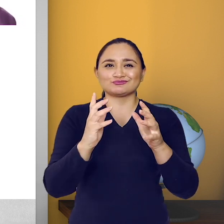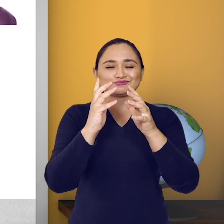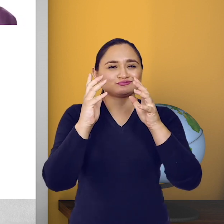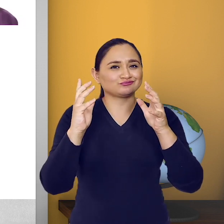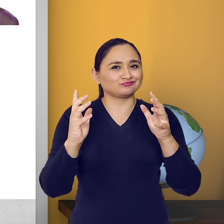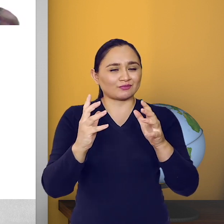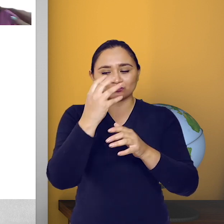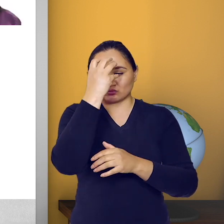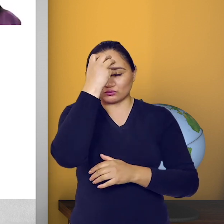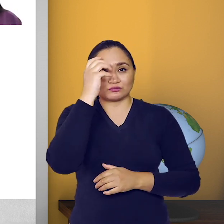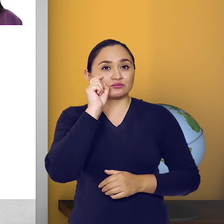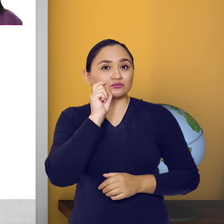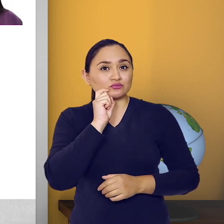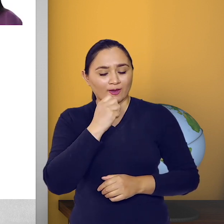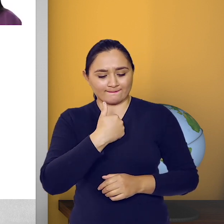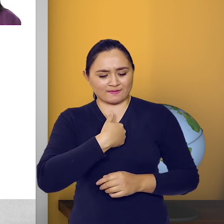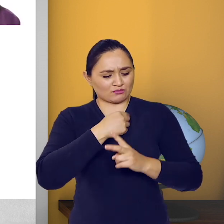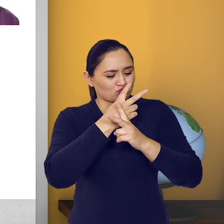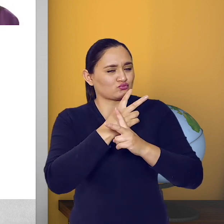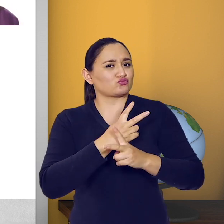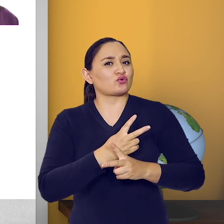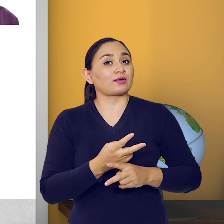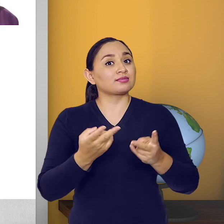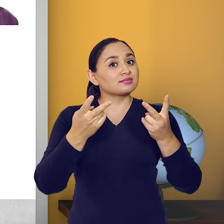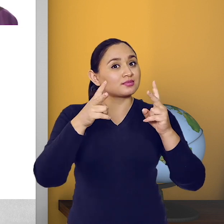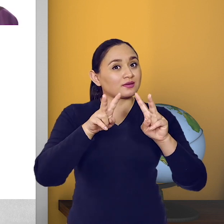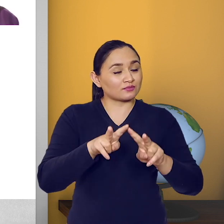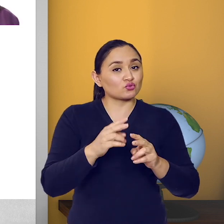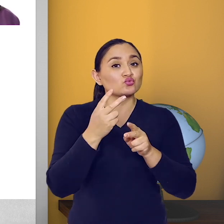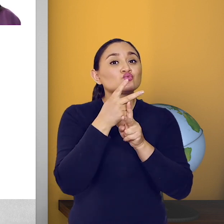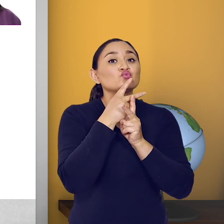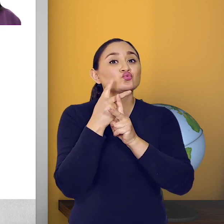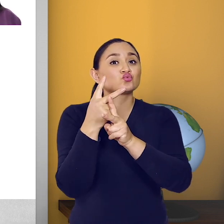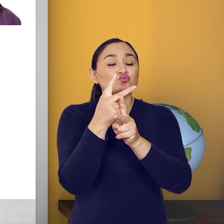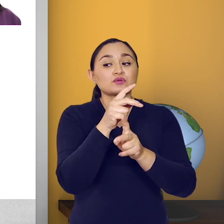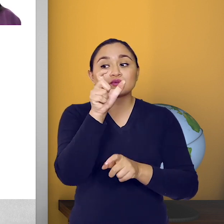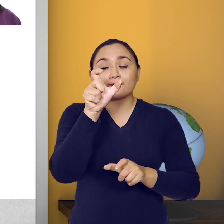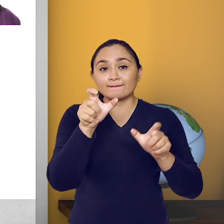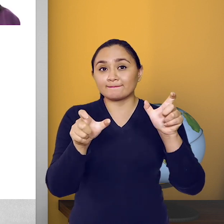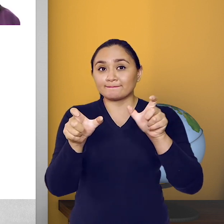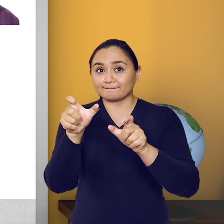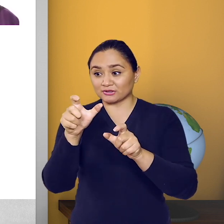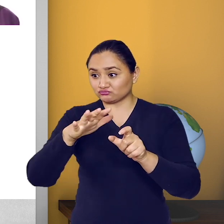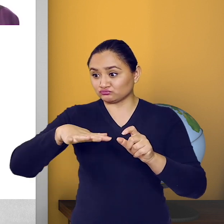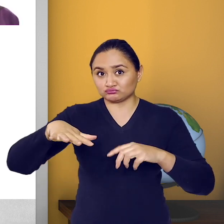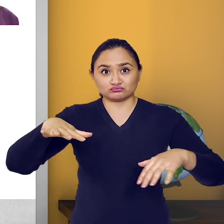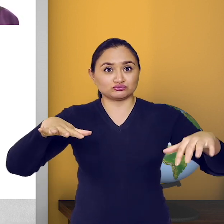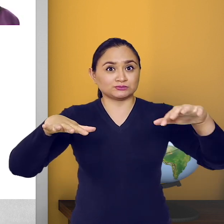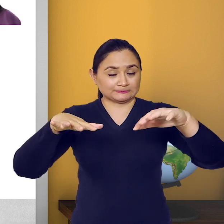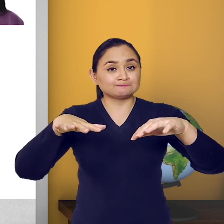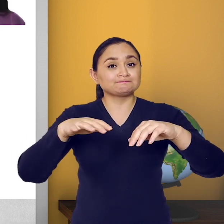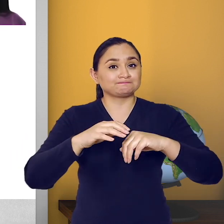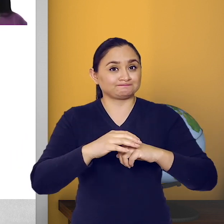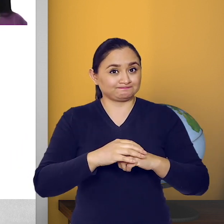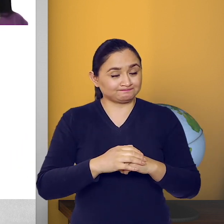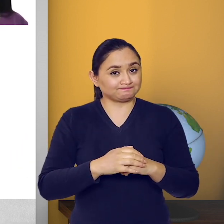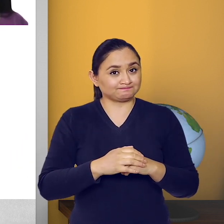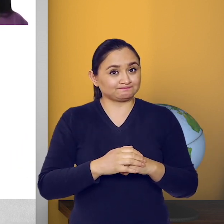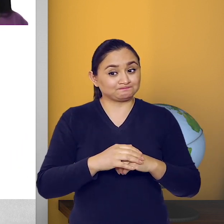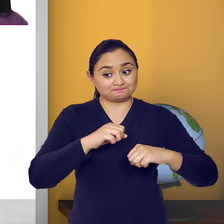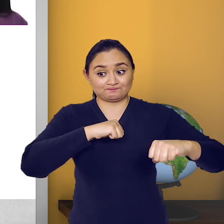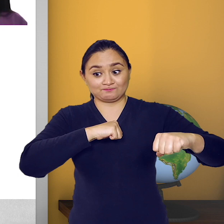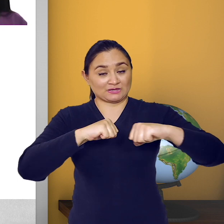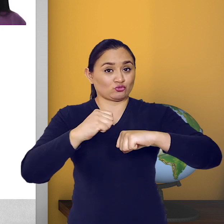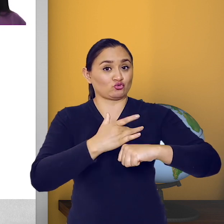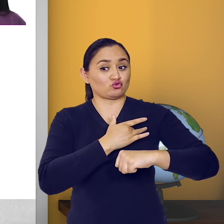en donde genere el autocuidado y también el cuidado de la persona que nos rodea, de la gestión de